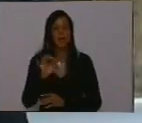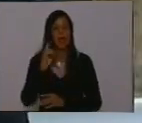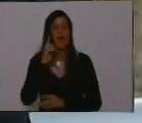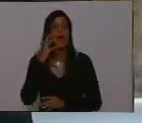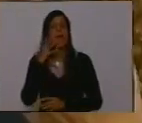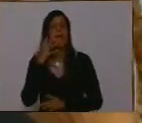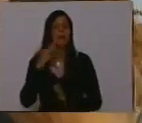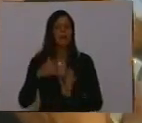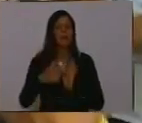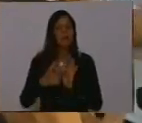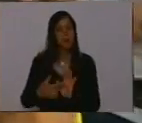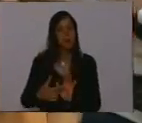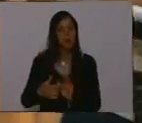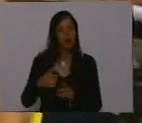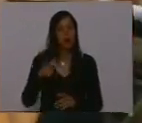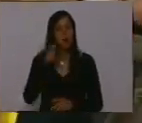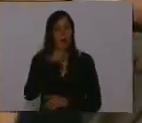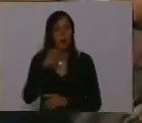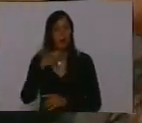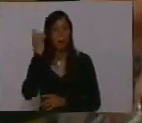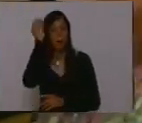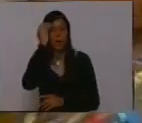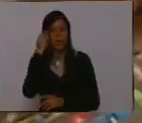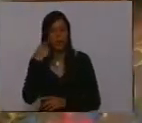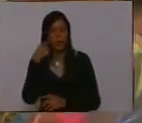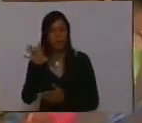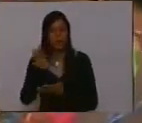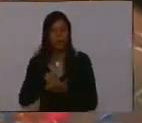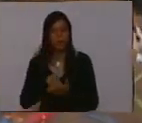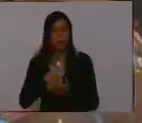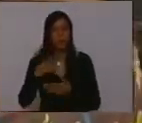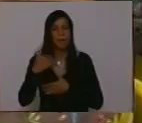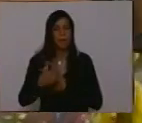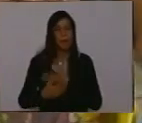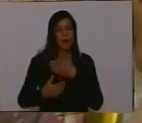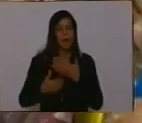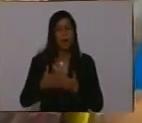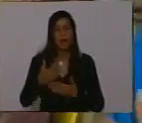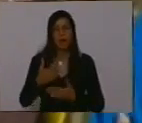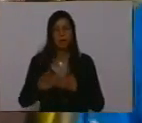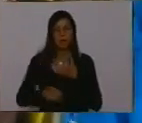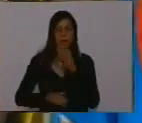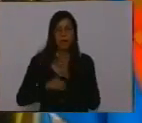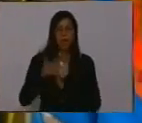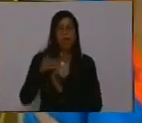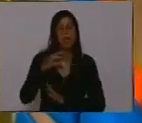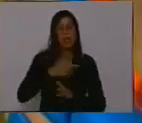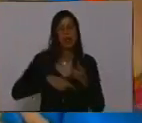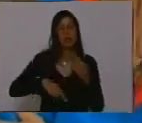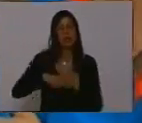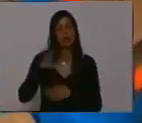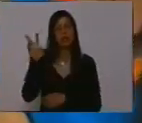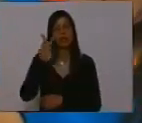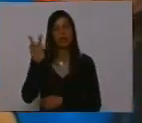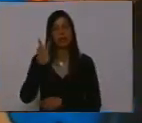y del pensamiento para avanzar en profundidad en la revolución